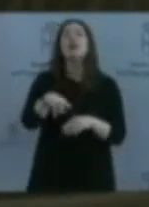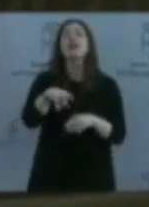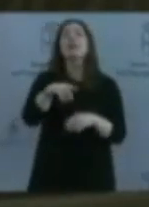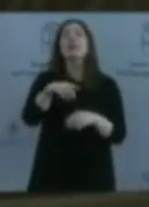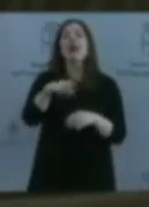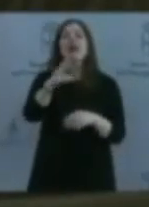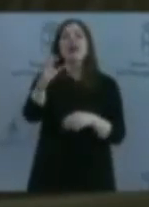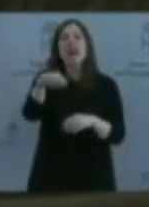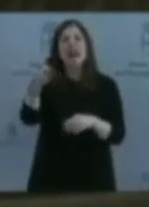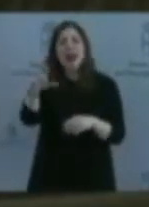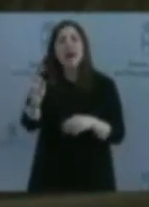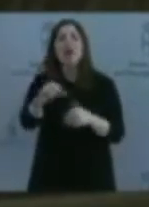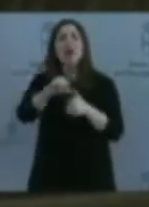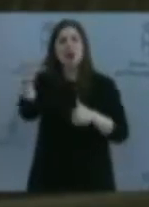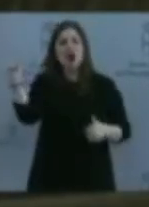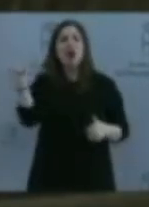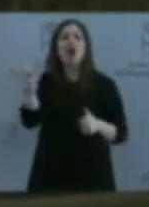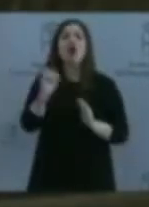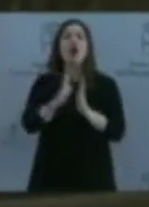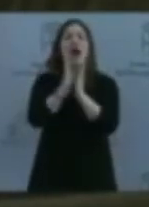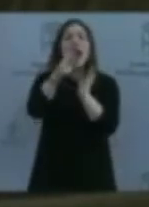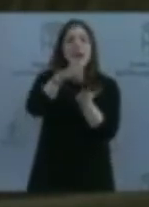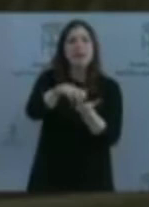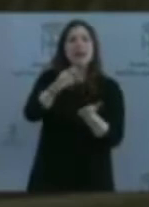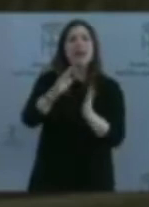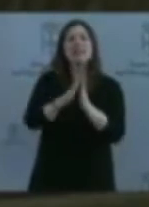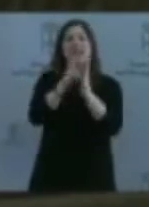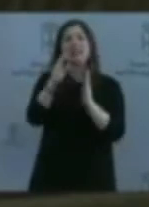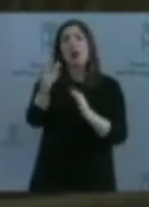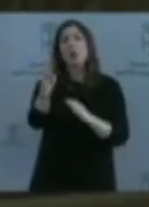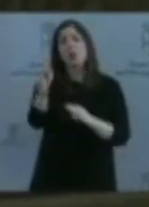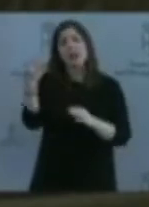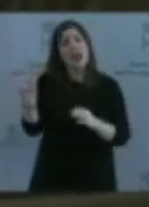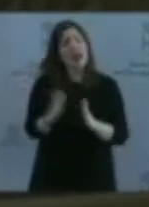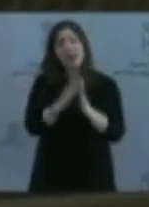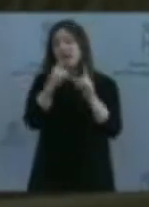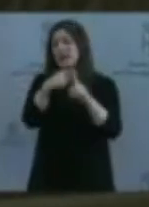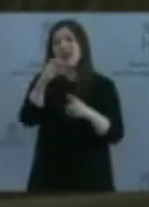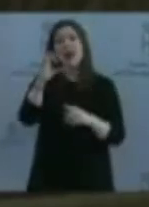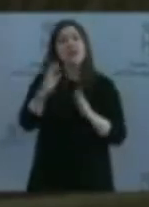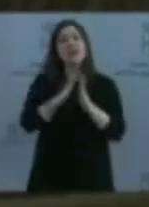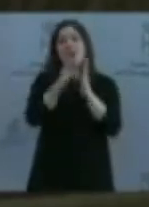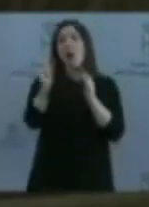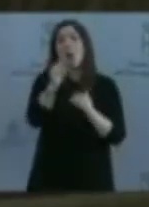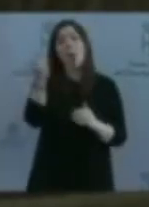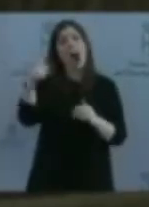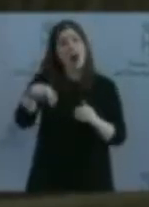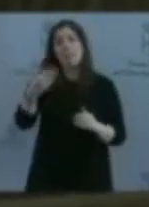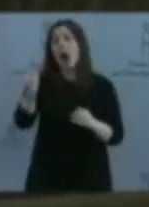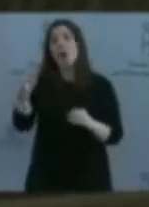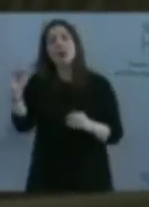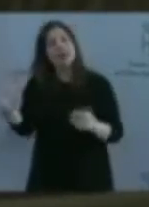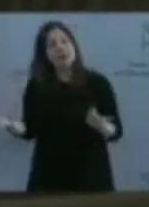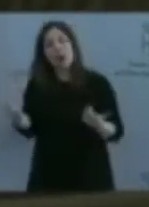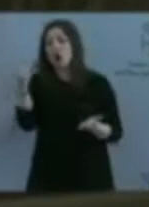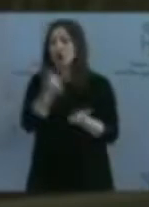Juliana, la casa rectoral de Cenero, la iglesia de San Juan Bautista, otra vez en Nava la iglesia parroquial de Tresali, la